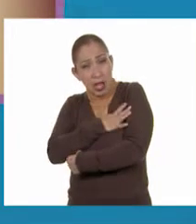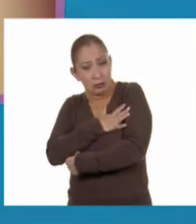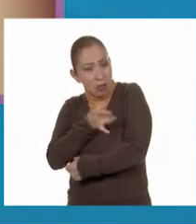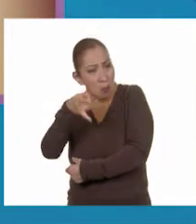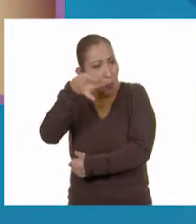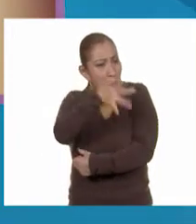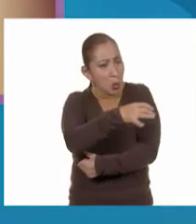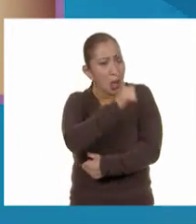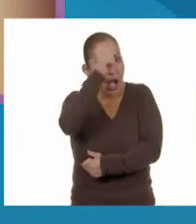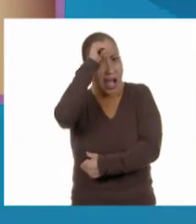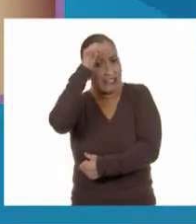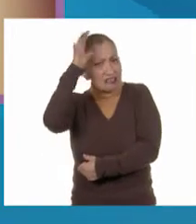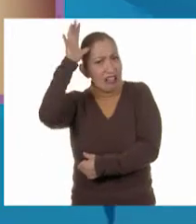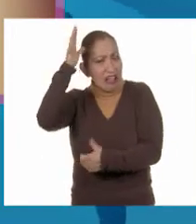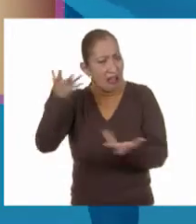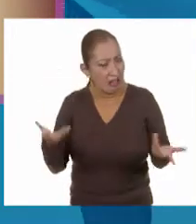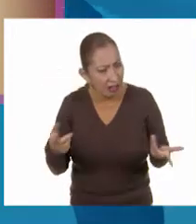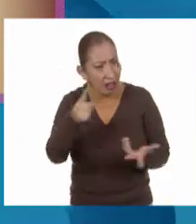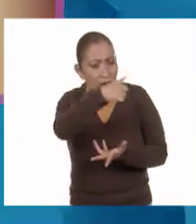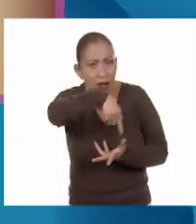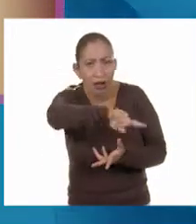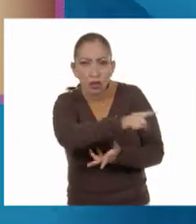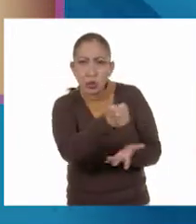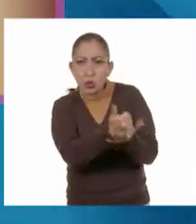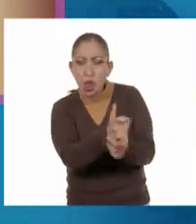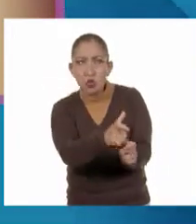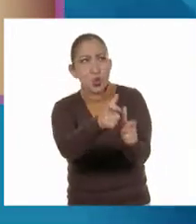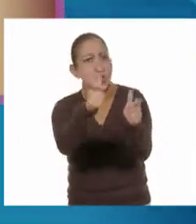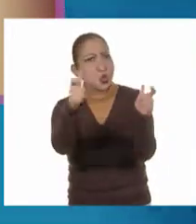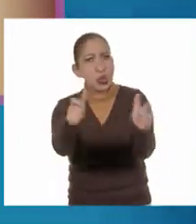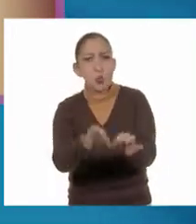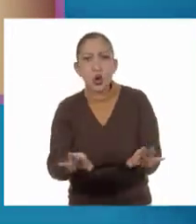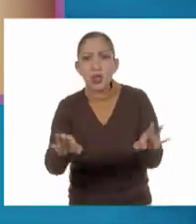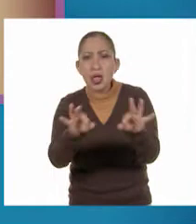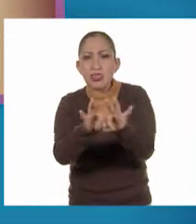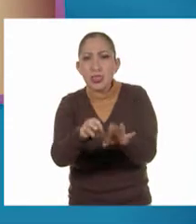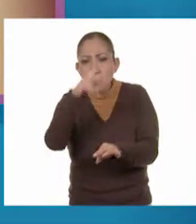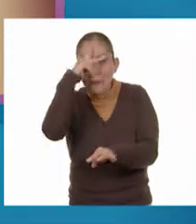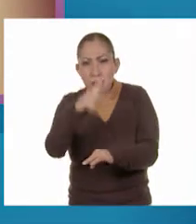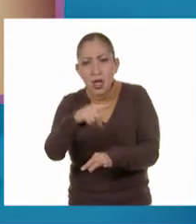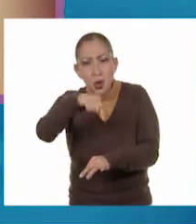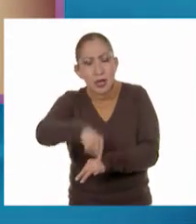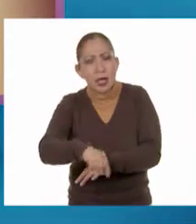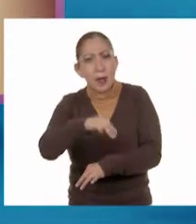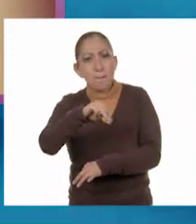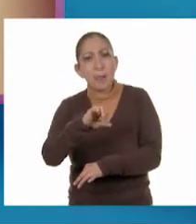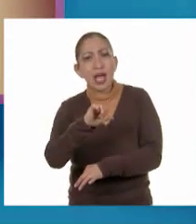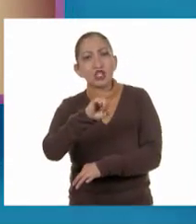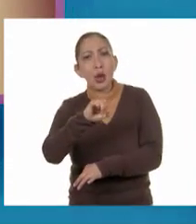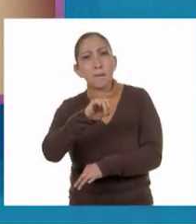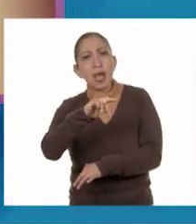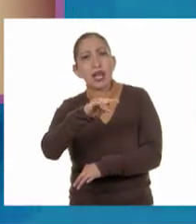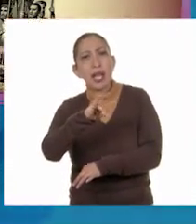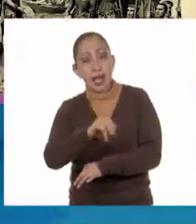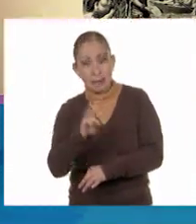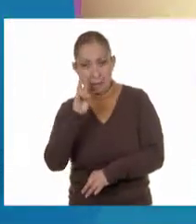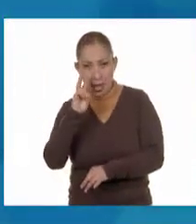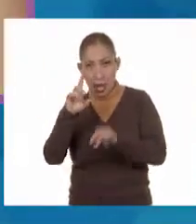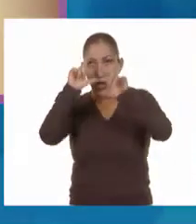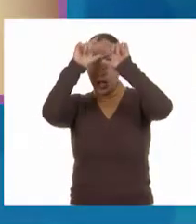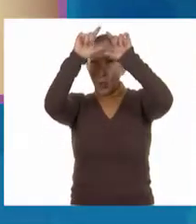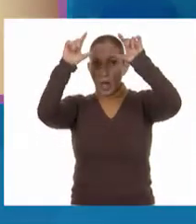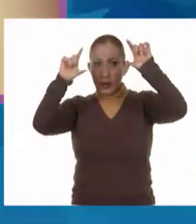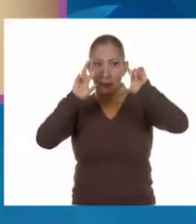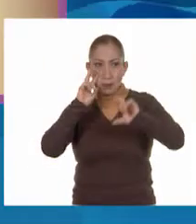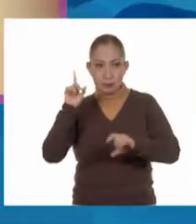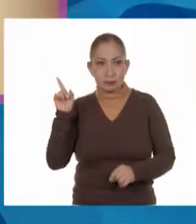a los mexicas, que en ese momento era la cultura más numerosa y fuerte de Mesoamérica. Utilicemos este cuadro para